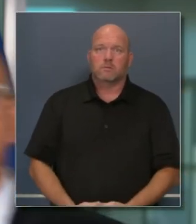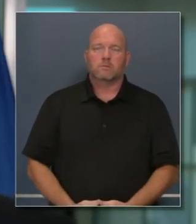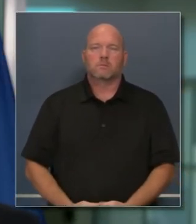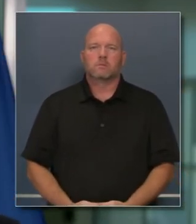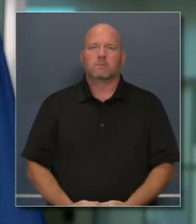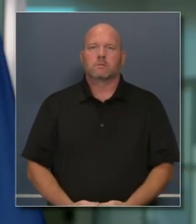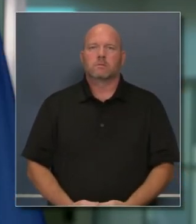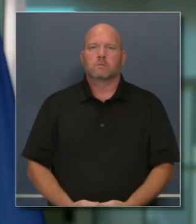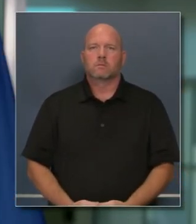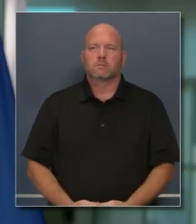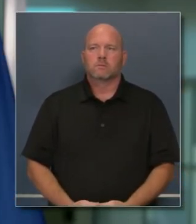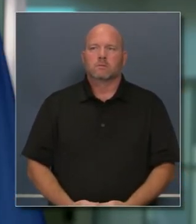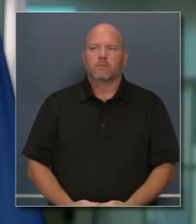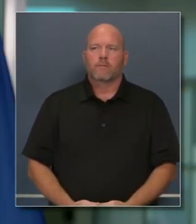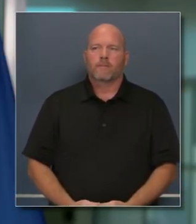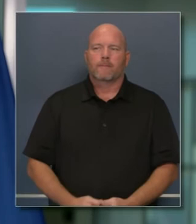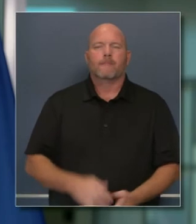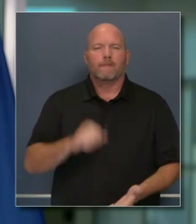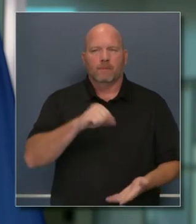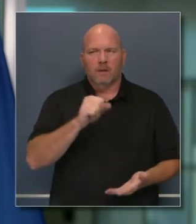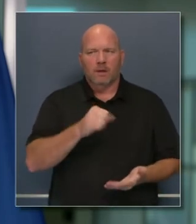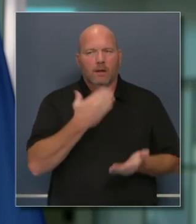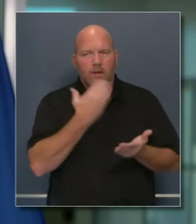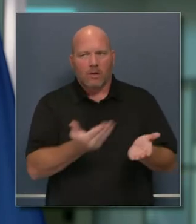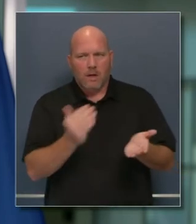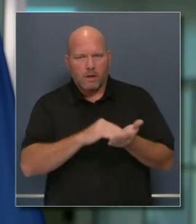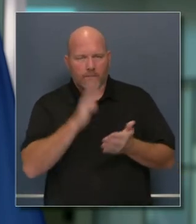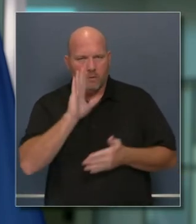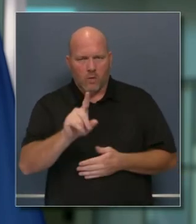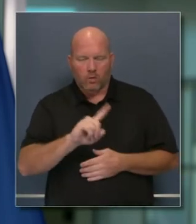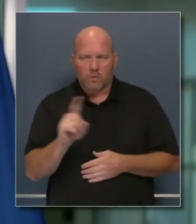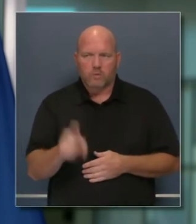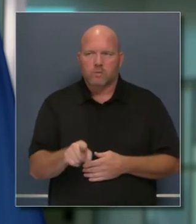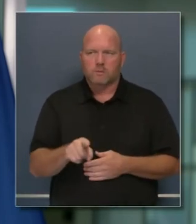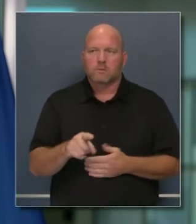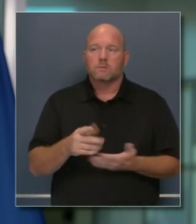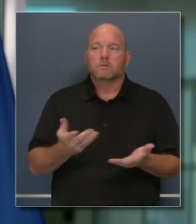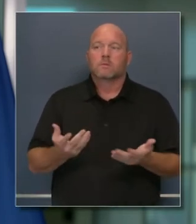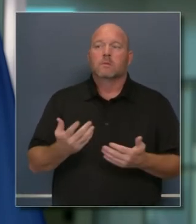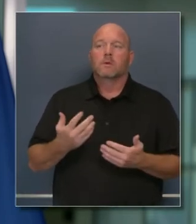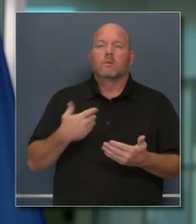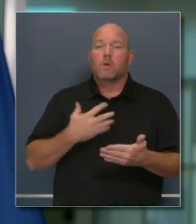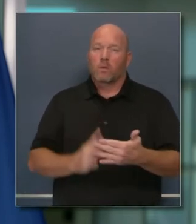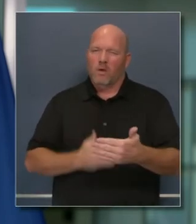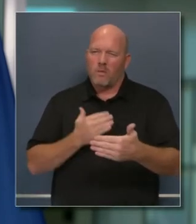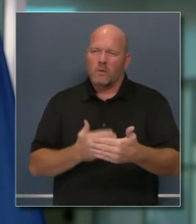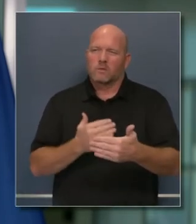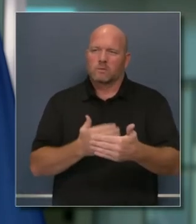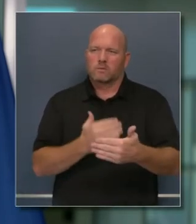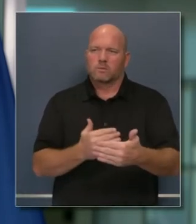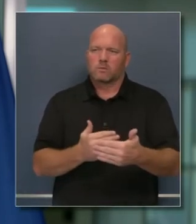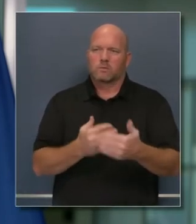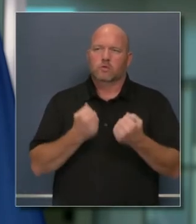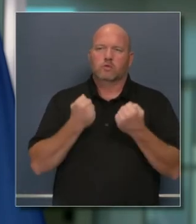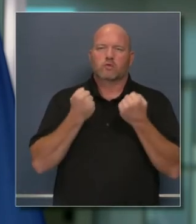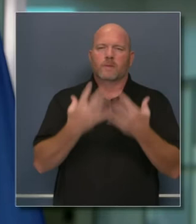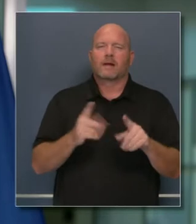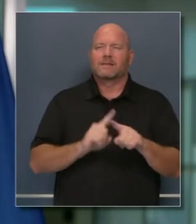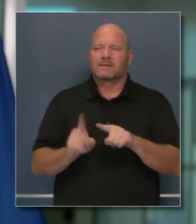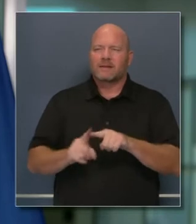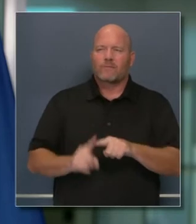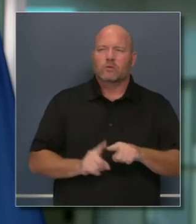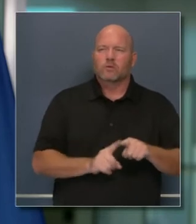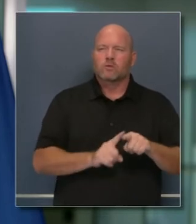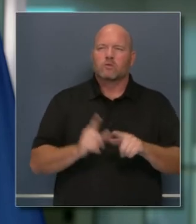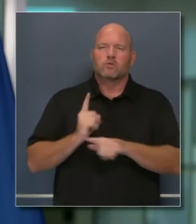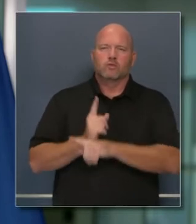últimas noticias. Doctor Galli. Sí, gracias. Una vez más por su pregunta. Al acercarnos